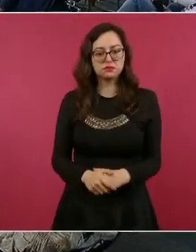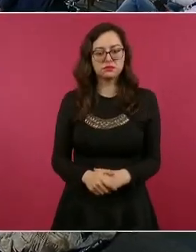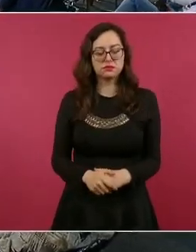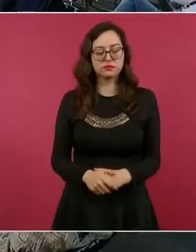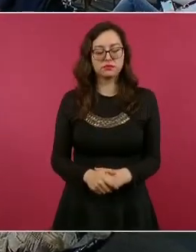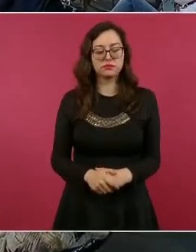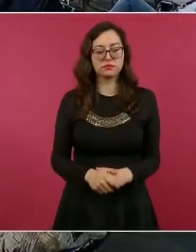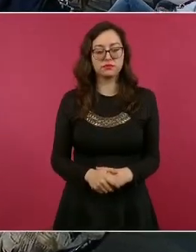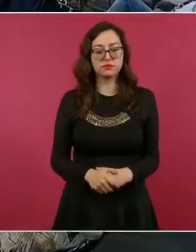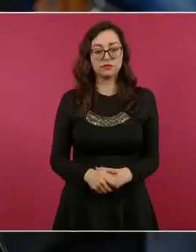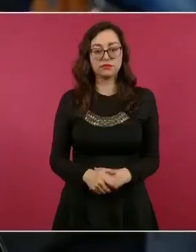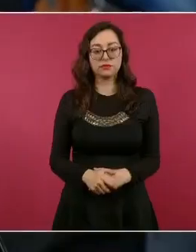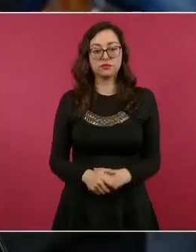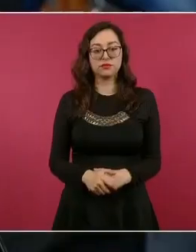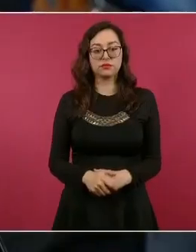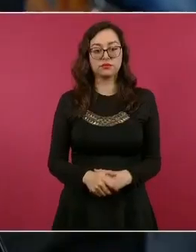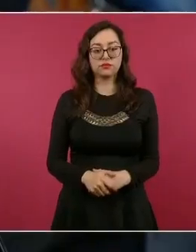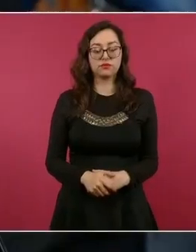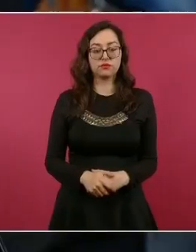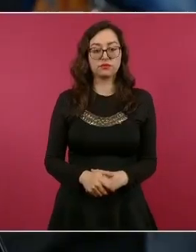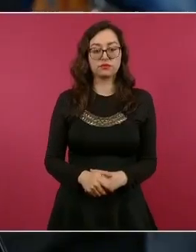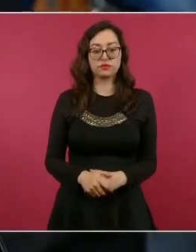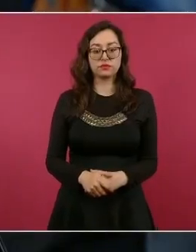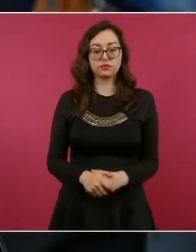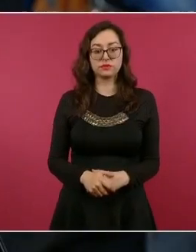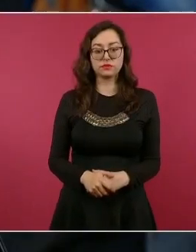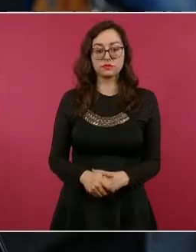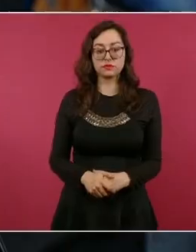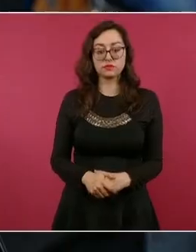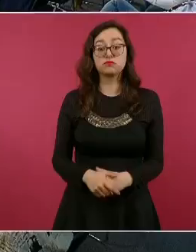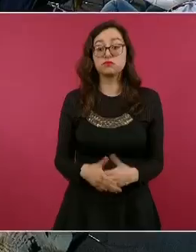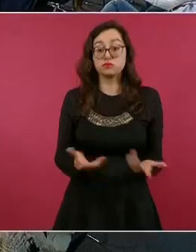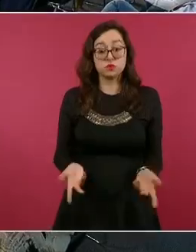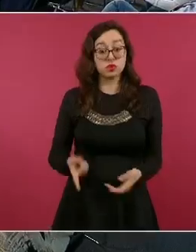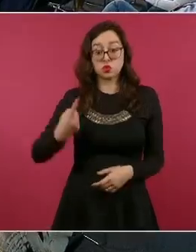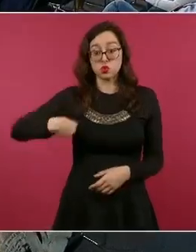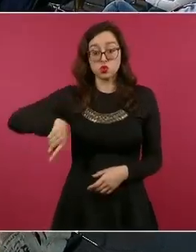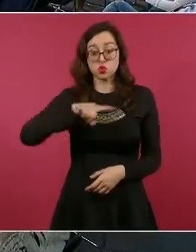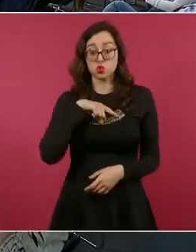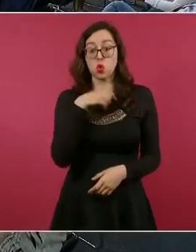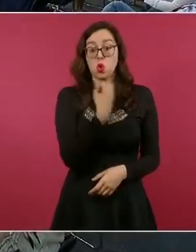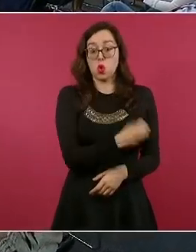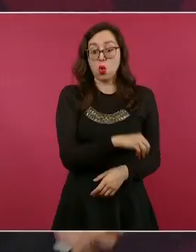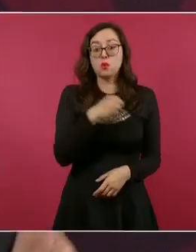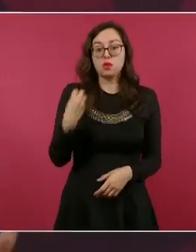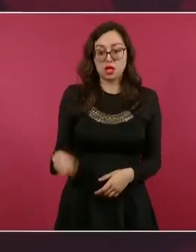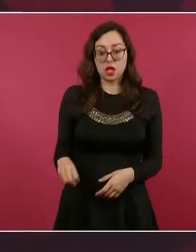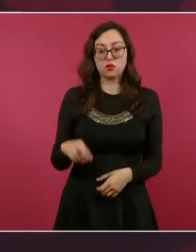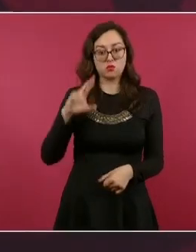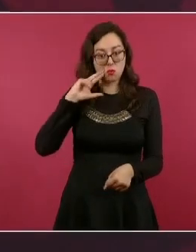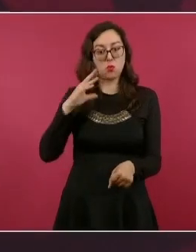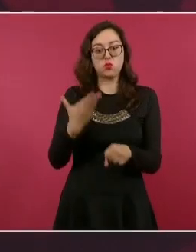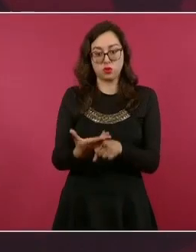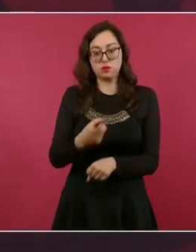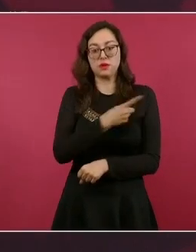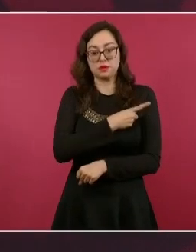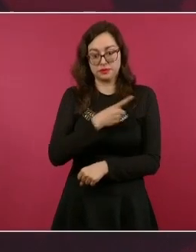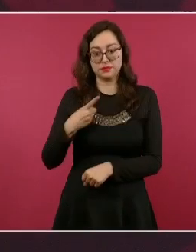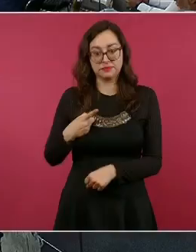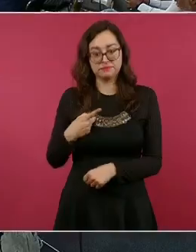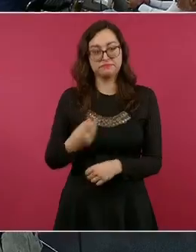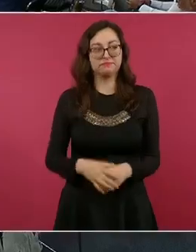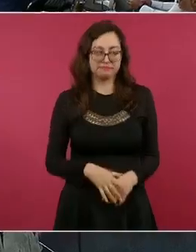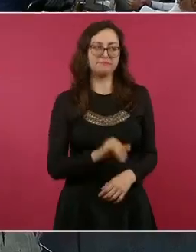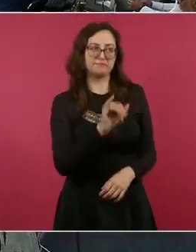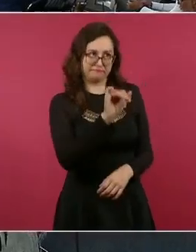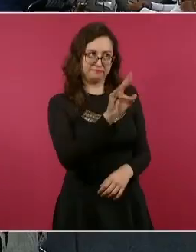nuevamente el caso del asalto. Además, es nuestra obligación, nuestra responsabilidad. Así es.